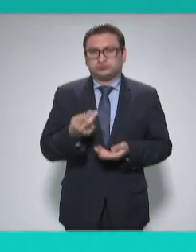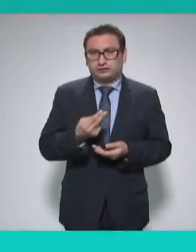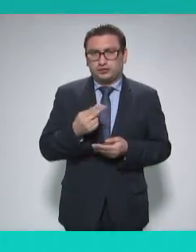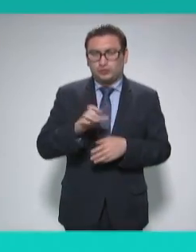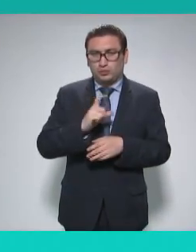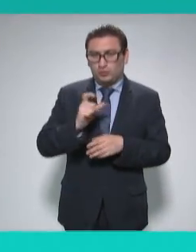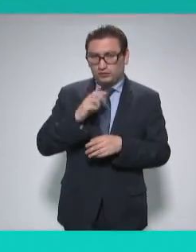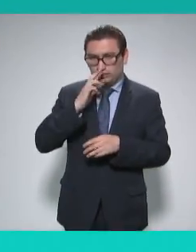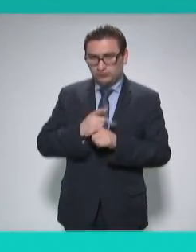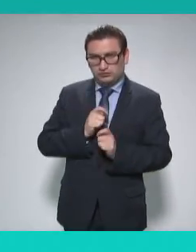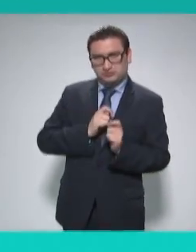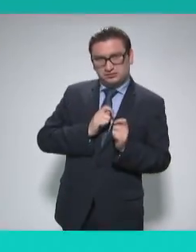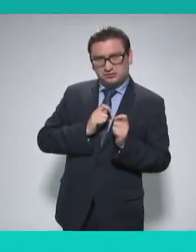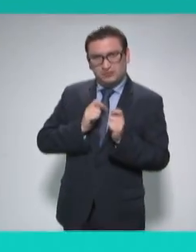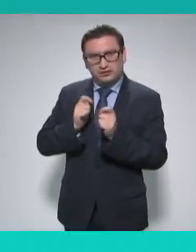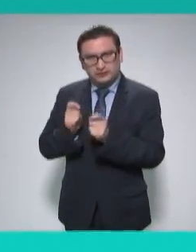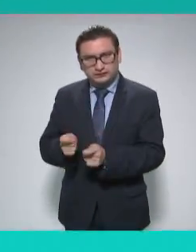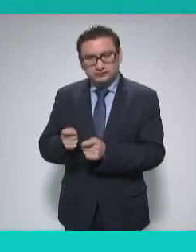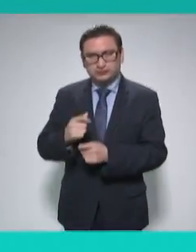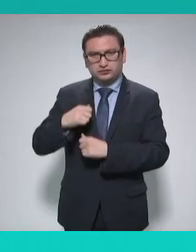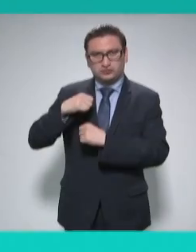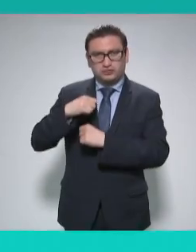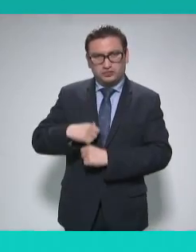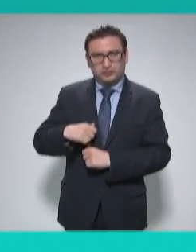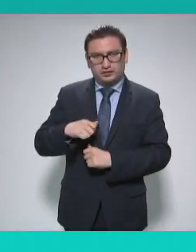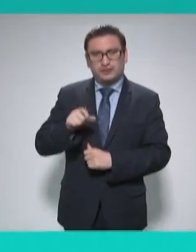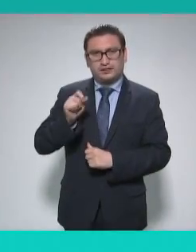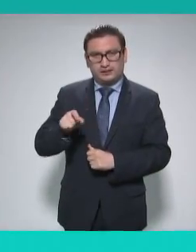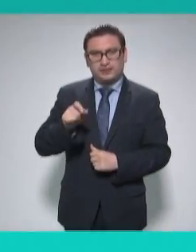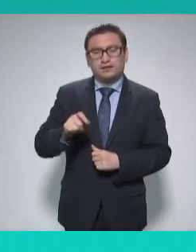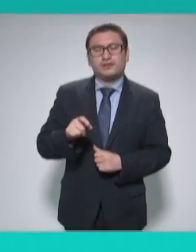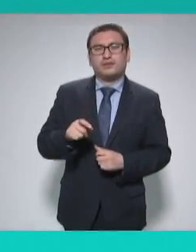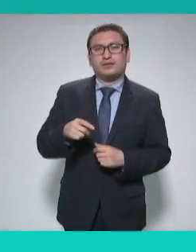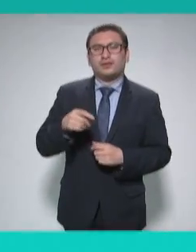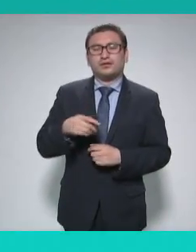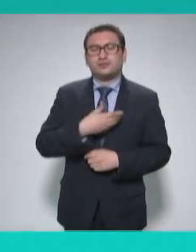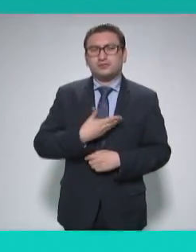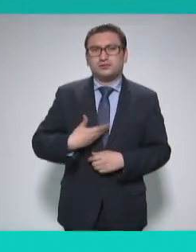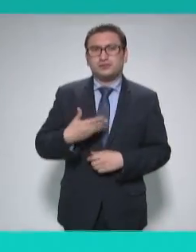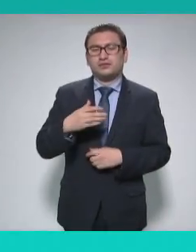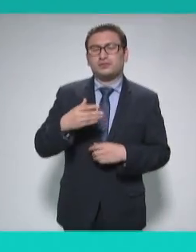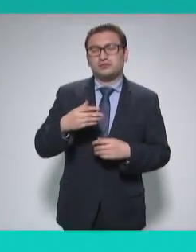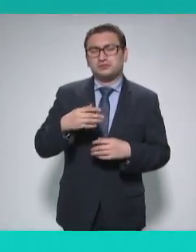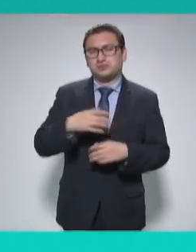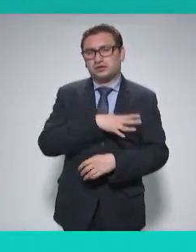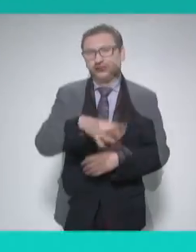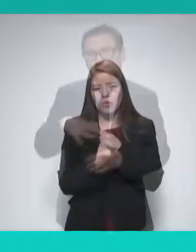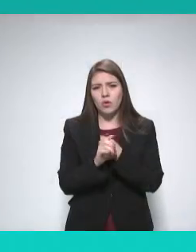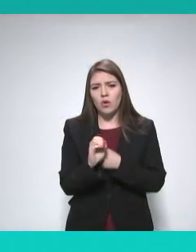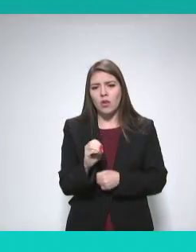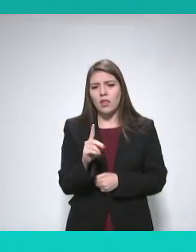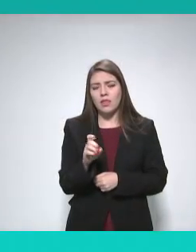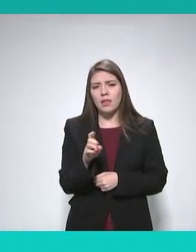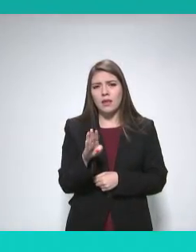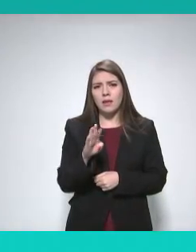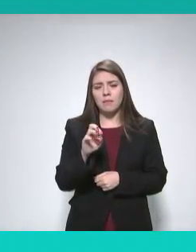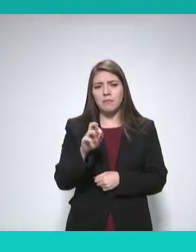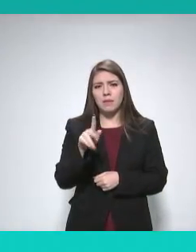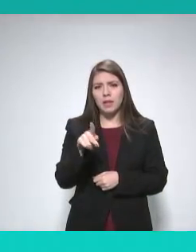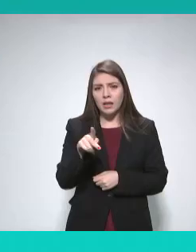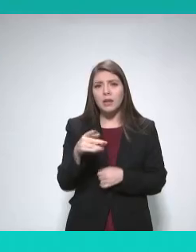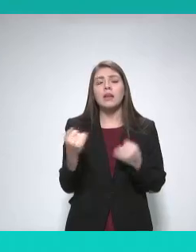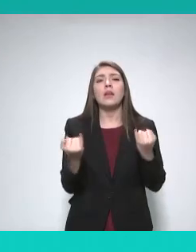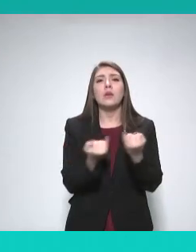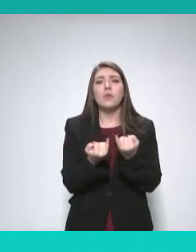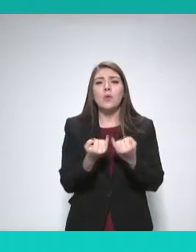internacional relacionada con hechos o actos de corrupción y en atención a los hechos que son investigados se concluyó que se actualiza la excepción a la reserva